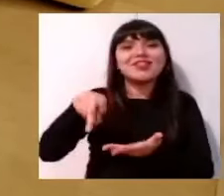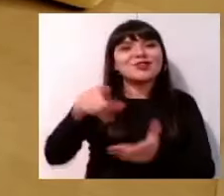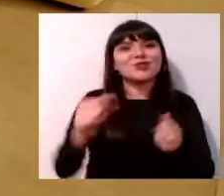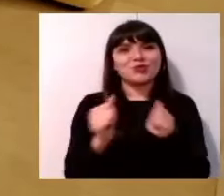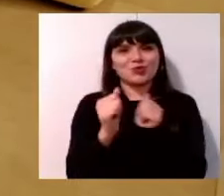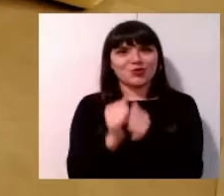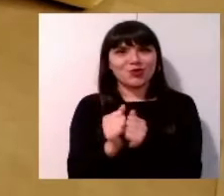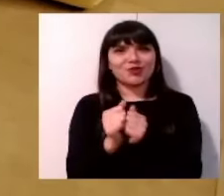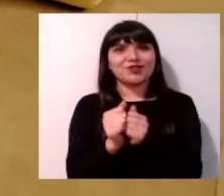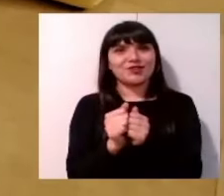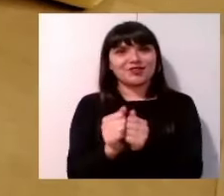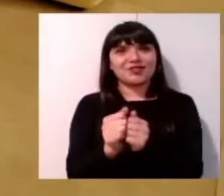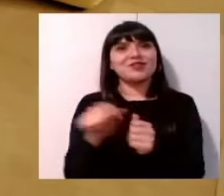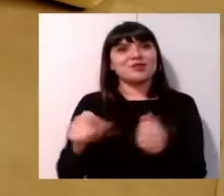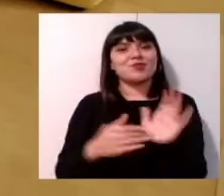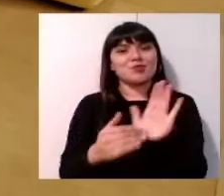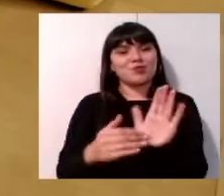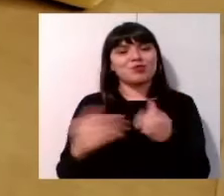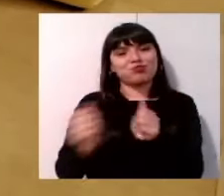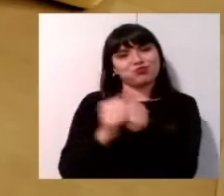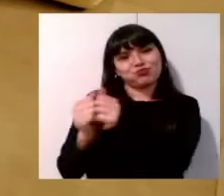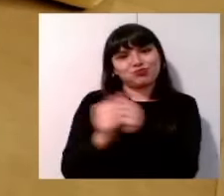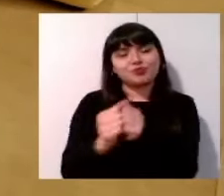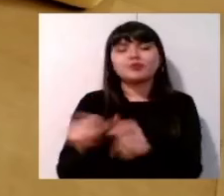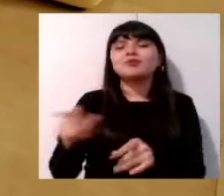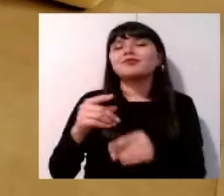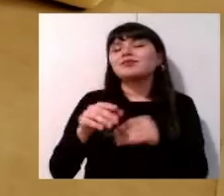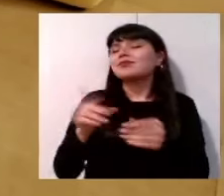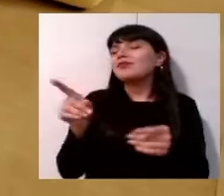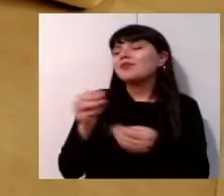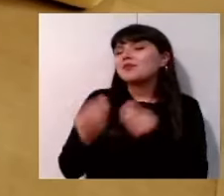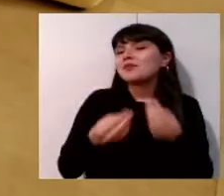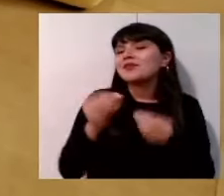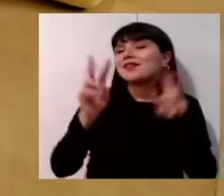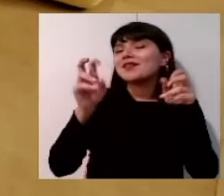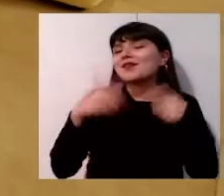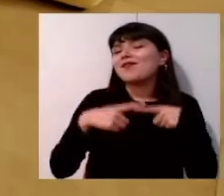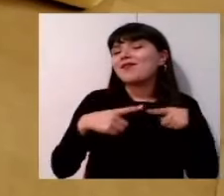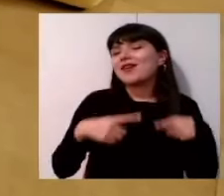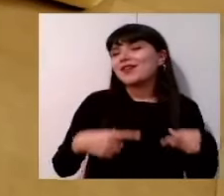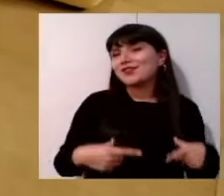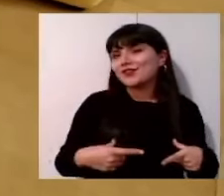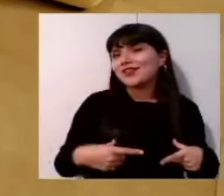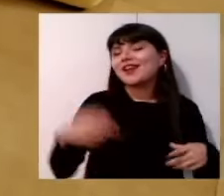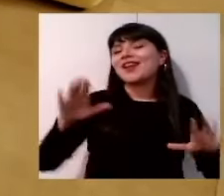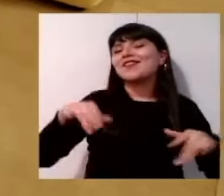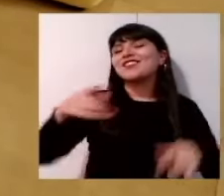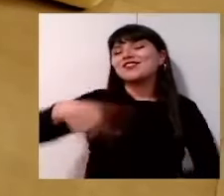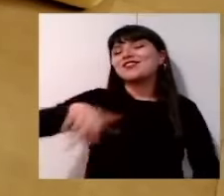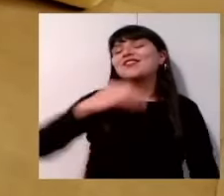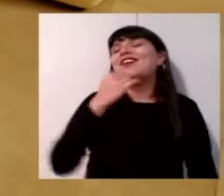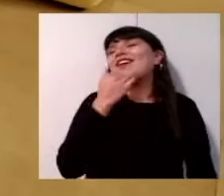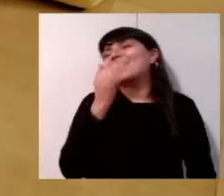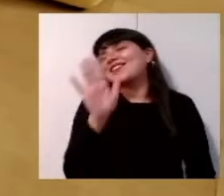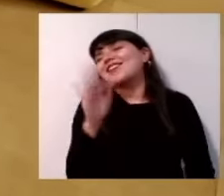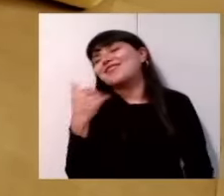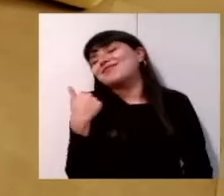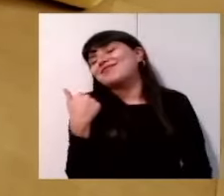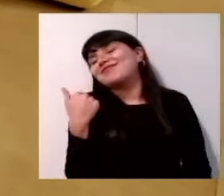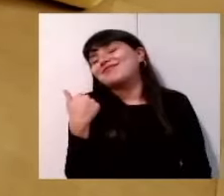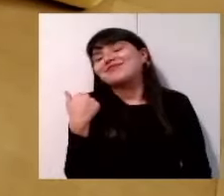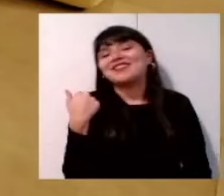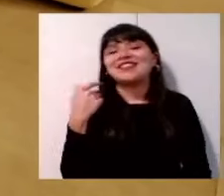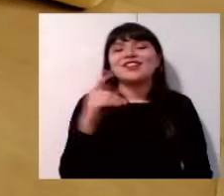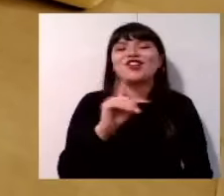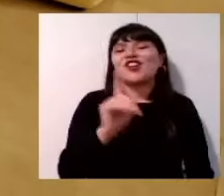hacemos, por ejemplo, salen de vacaciones? Es típico que uno se pone mano blanda. Ya, bueno, que se acuesten más tarde porque están con el panorama, o